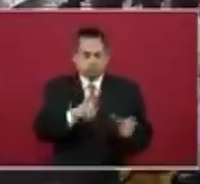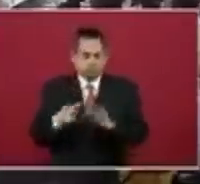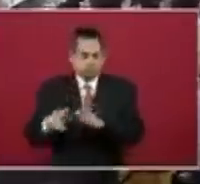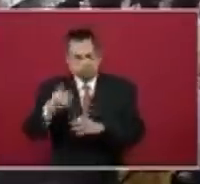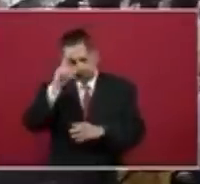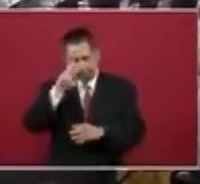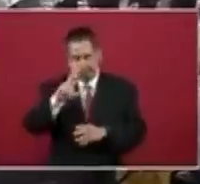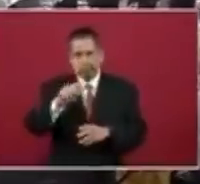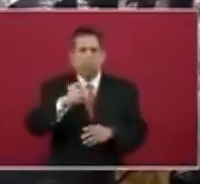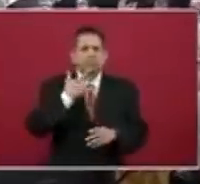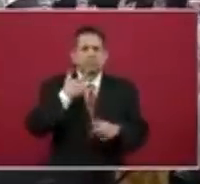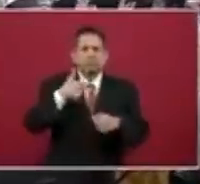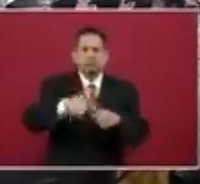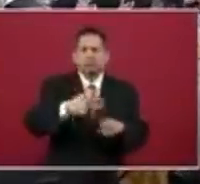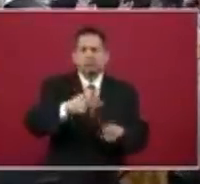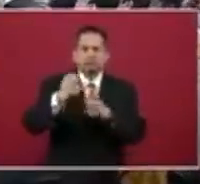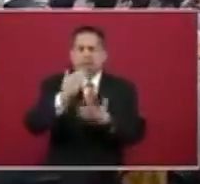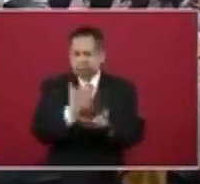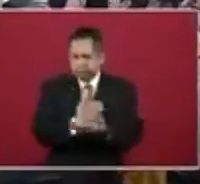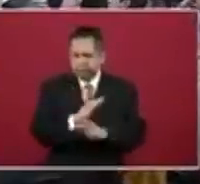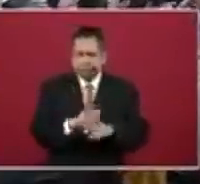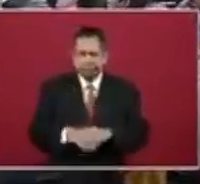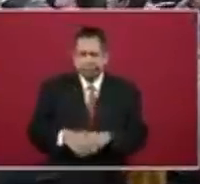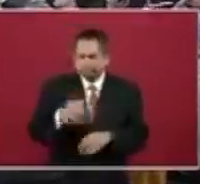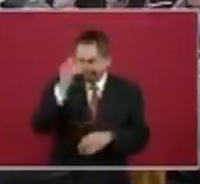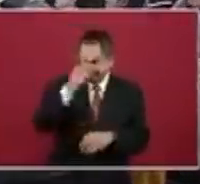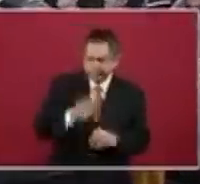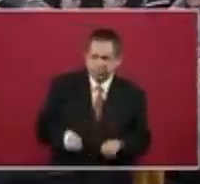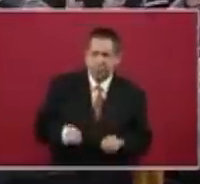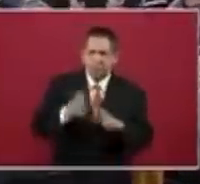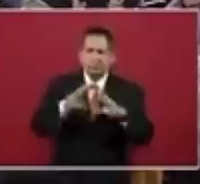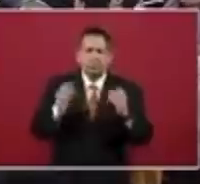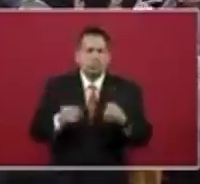de hidrocarburos, si tenemos el dato del